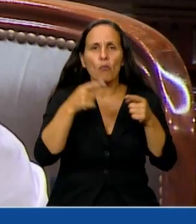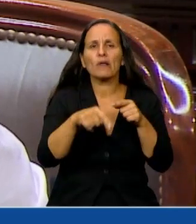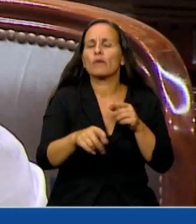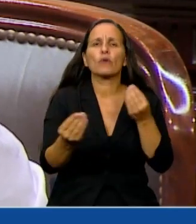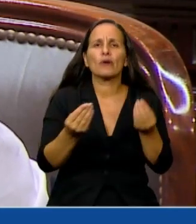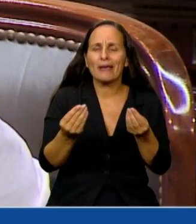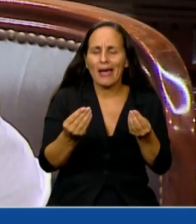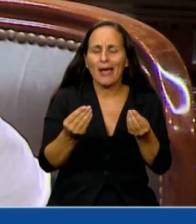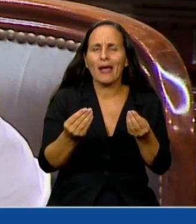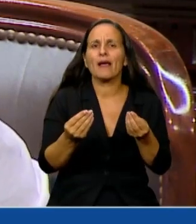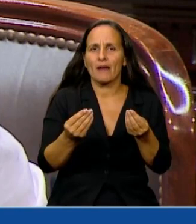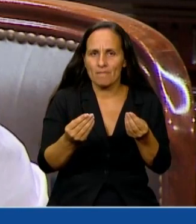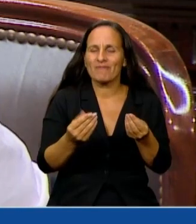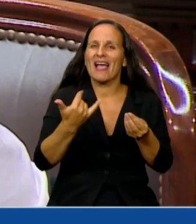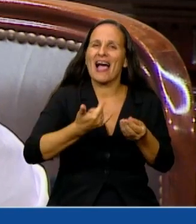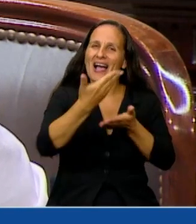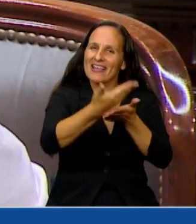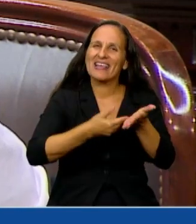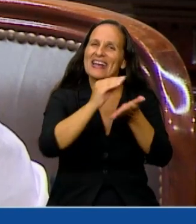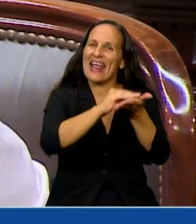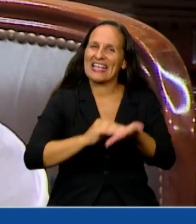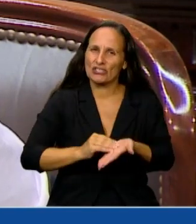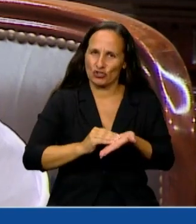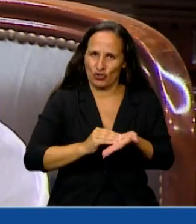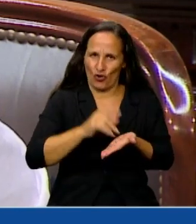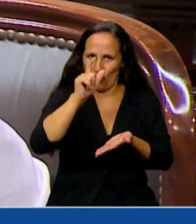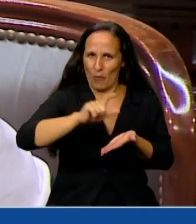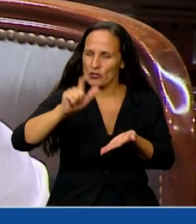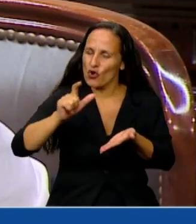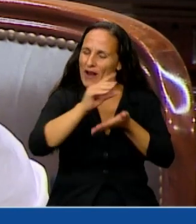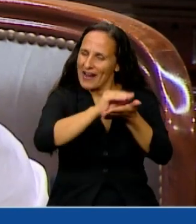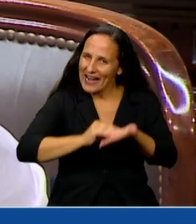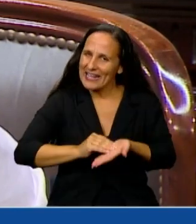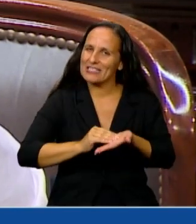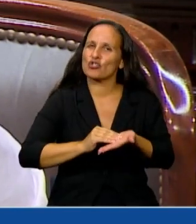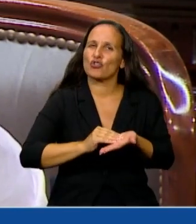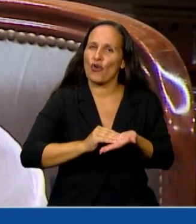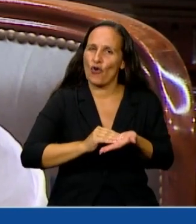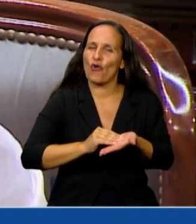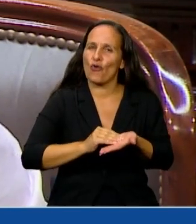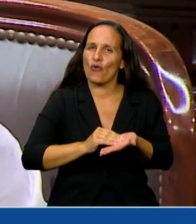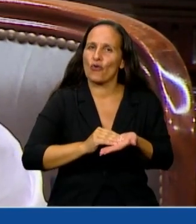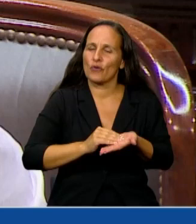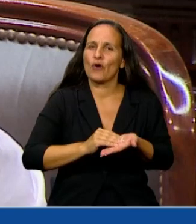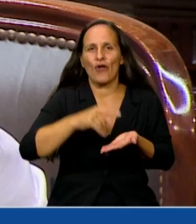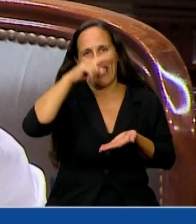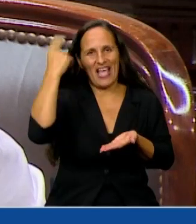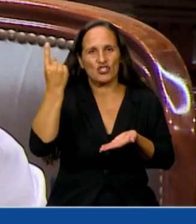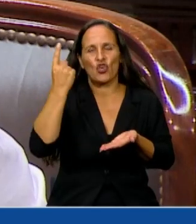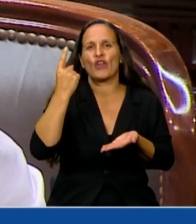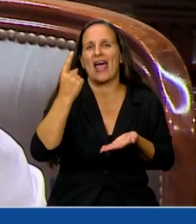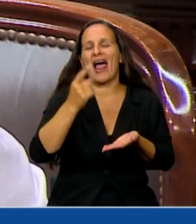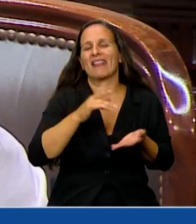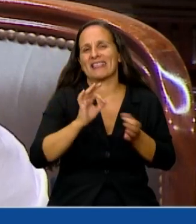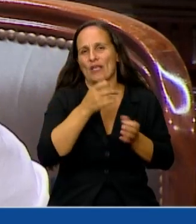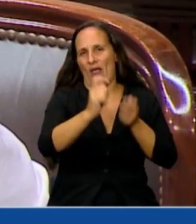la posibilidad del registro de personas en esta, justamente en este Registro Nacional de Donantes